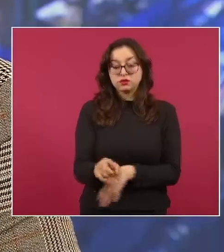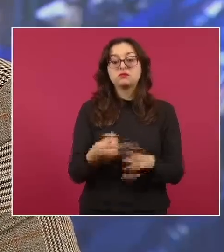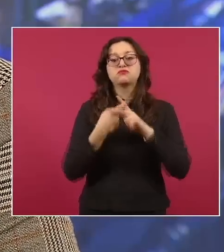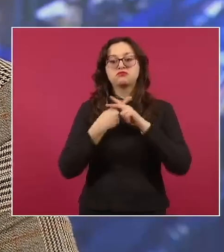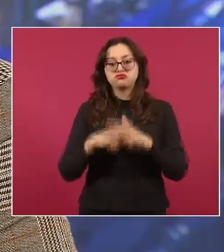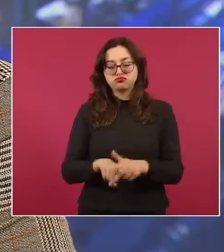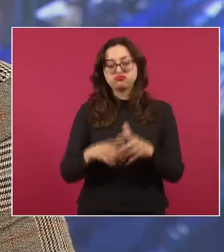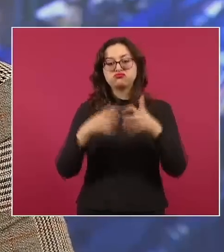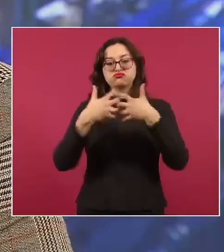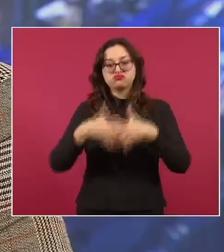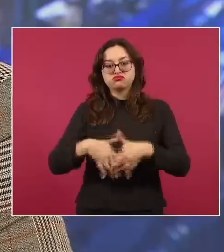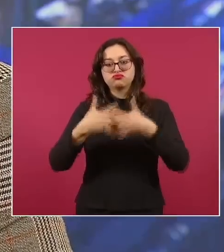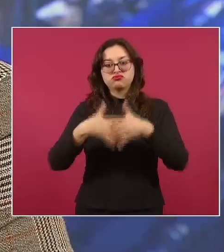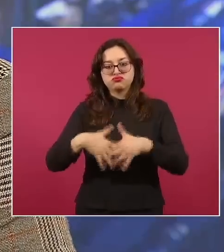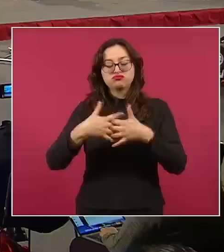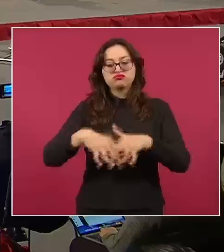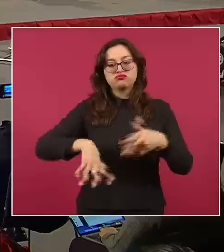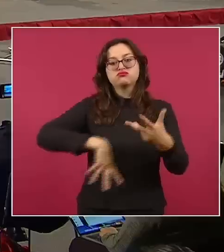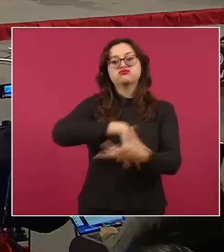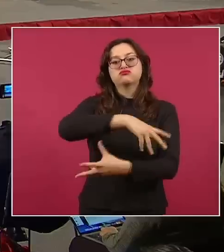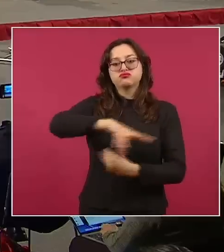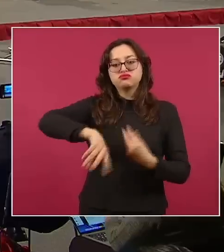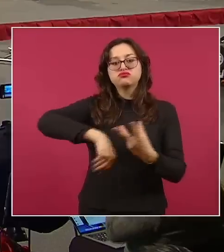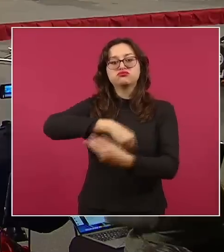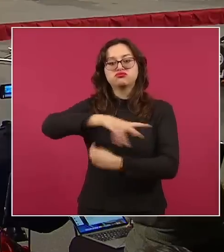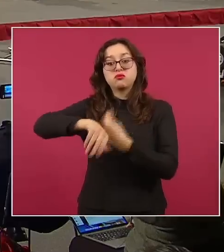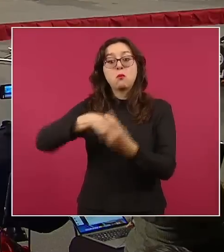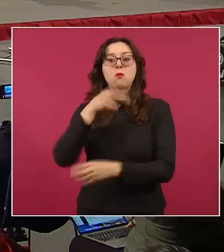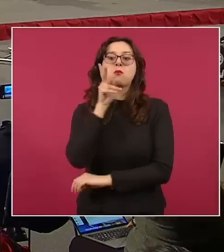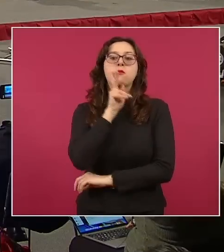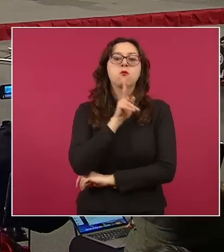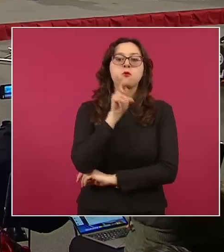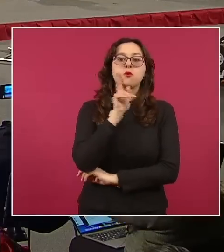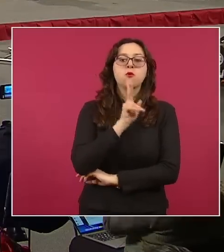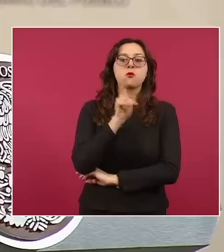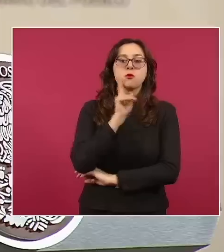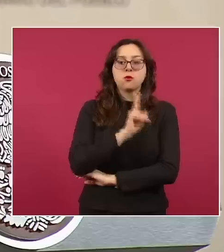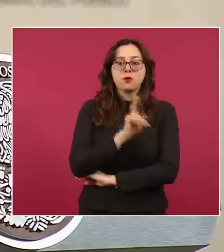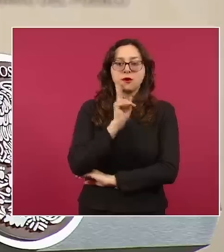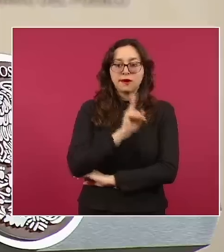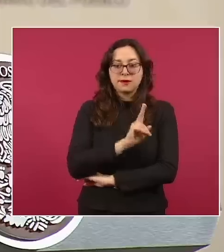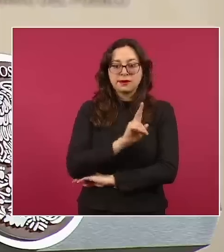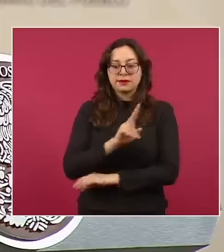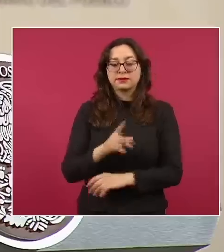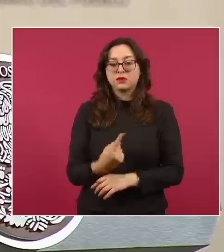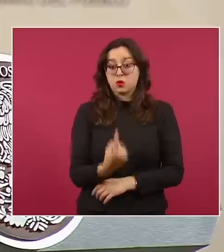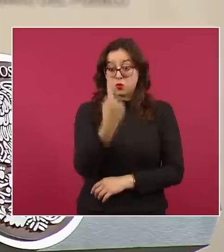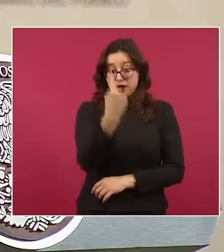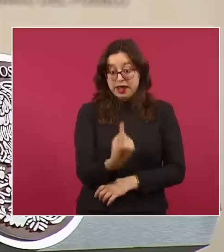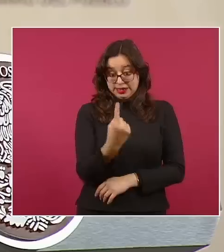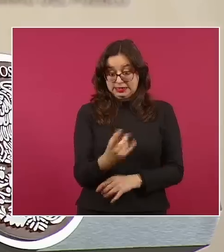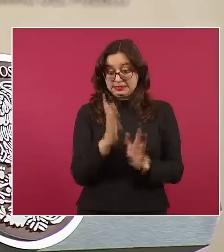la recirculación del proceso y las demás plantas de servicio van a seguir en construcción.